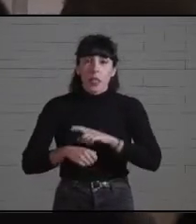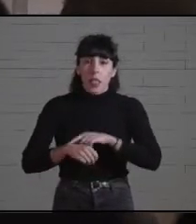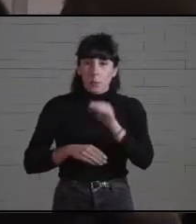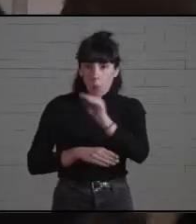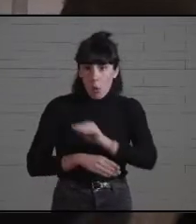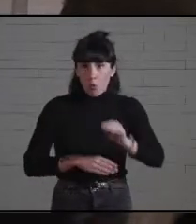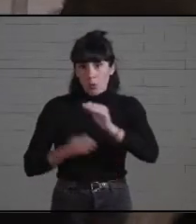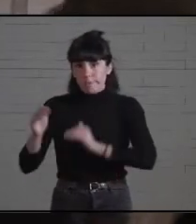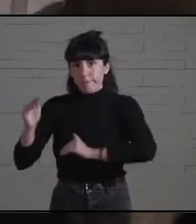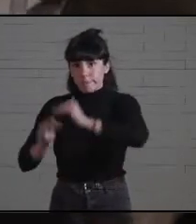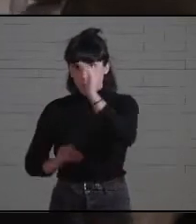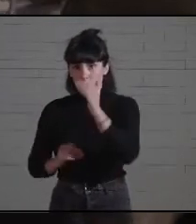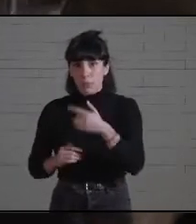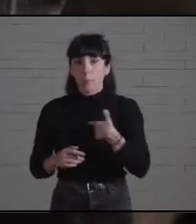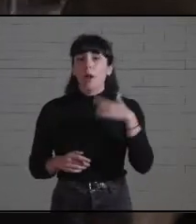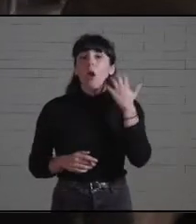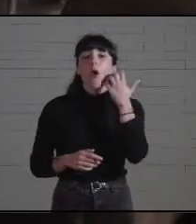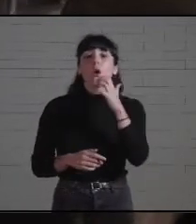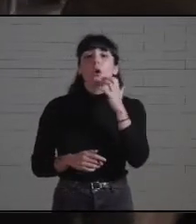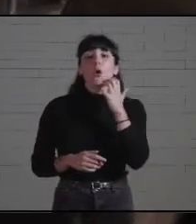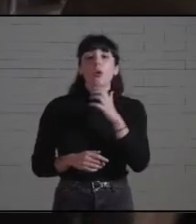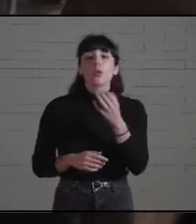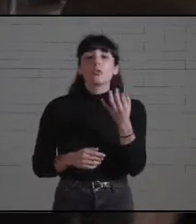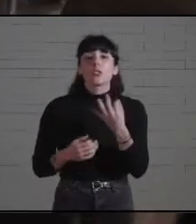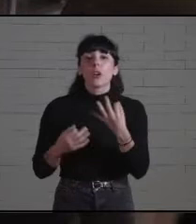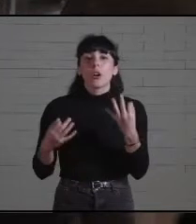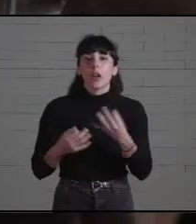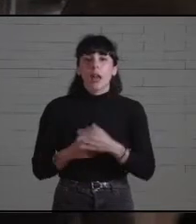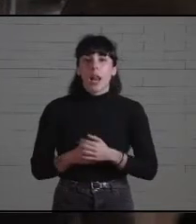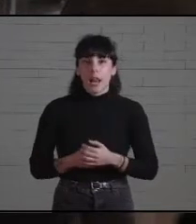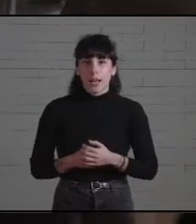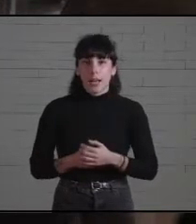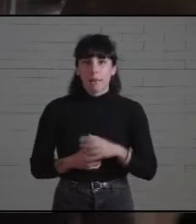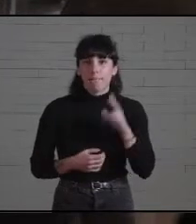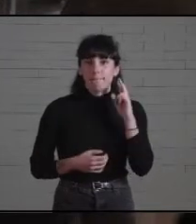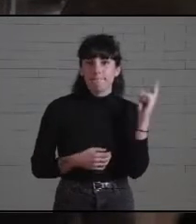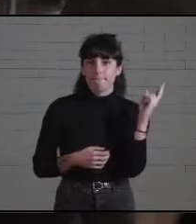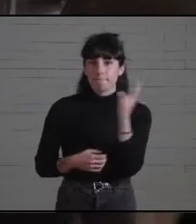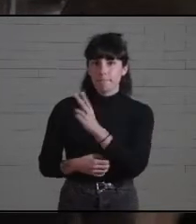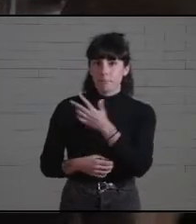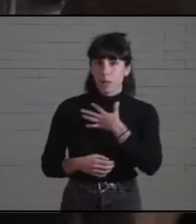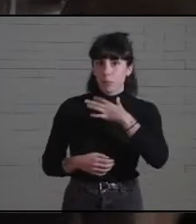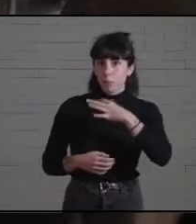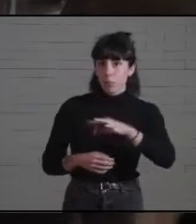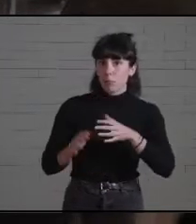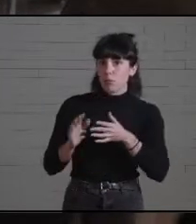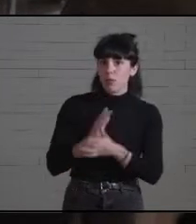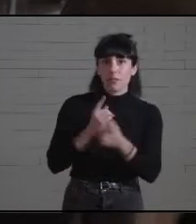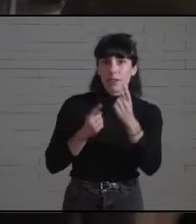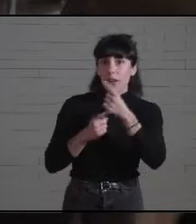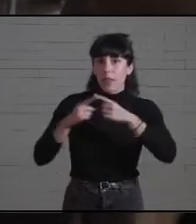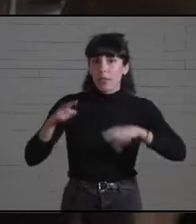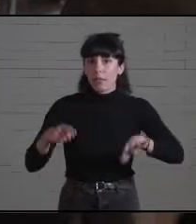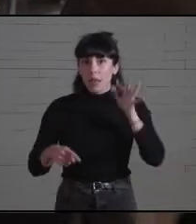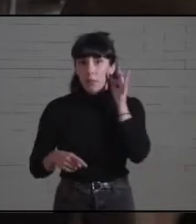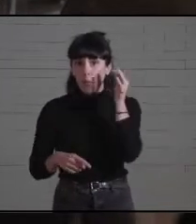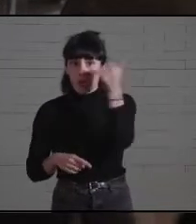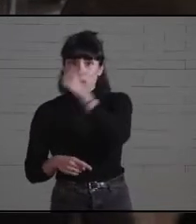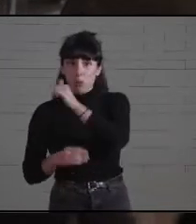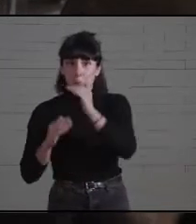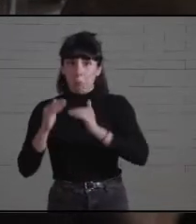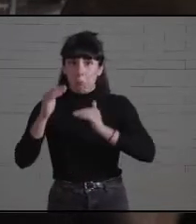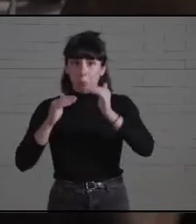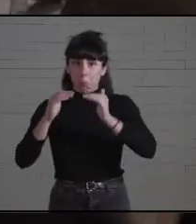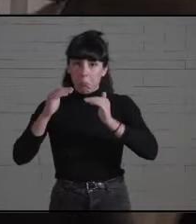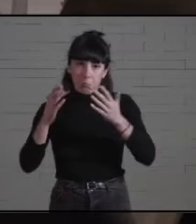pero lo curioso es que, como se puede observar, no hay mucha diferencia entre hombres y mujeres. Es